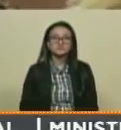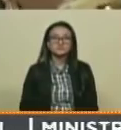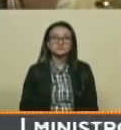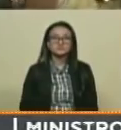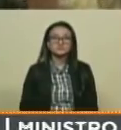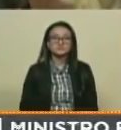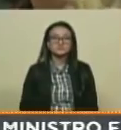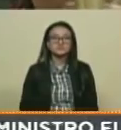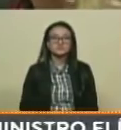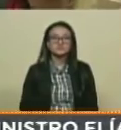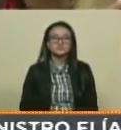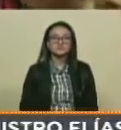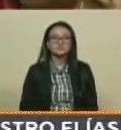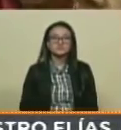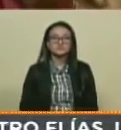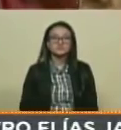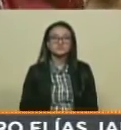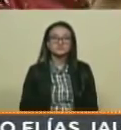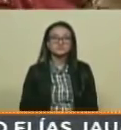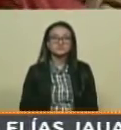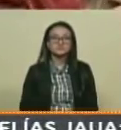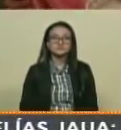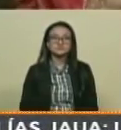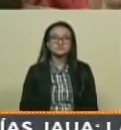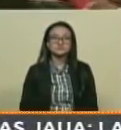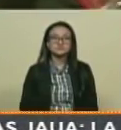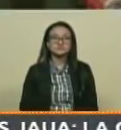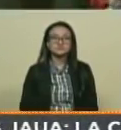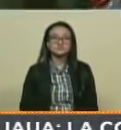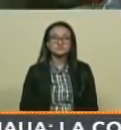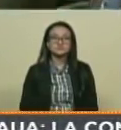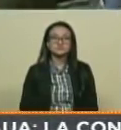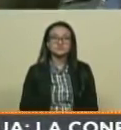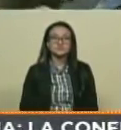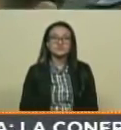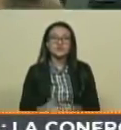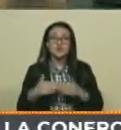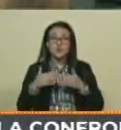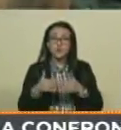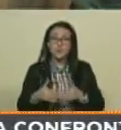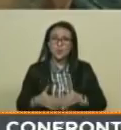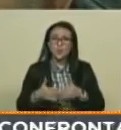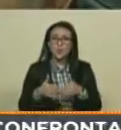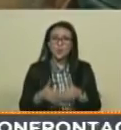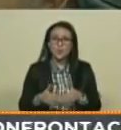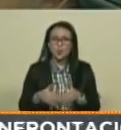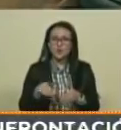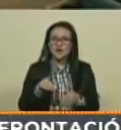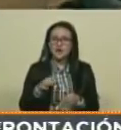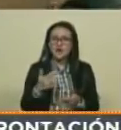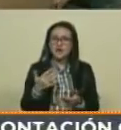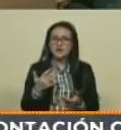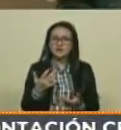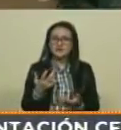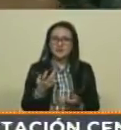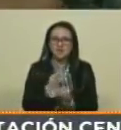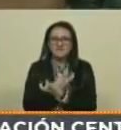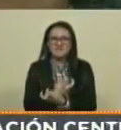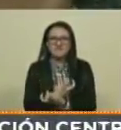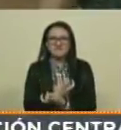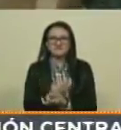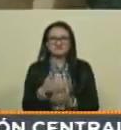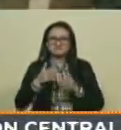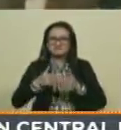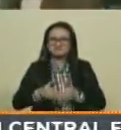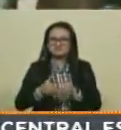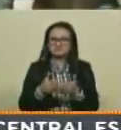Este caso yo lo he llamado el buque fantasma. Bueno, un buque fantasma porque existió, claro, pero era un buque chatarra, que